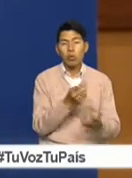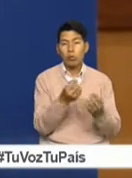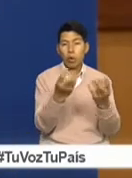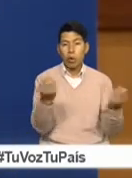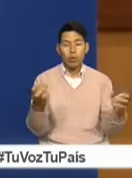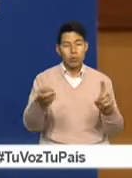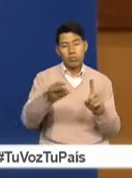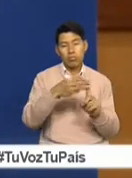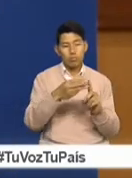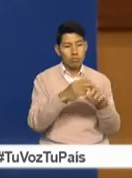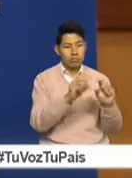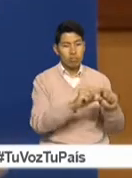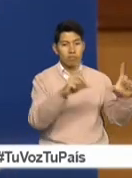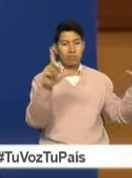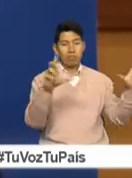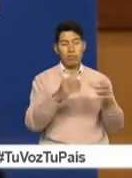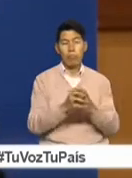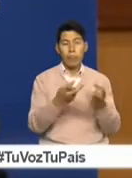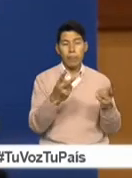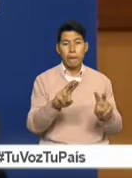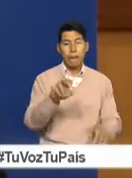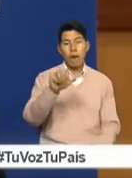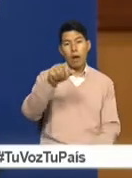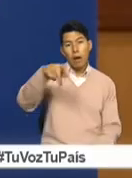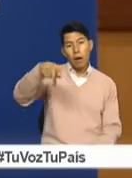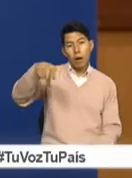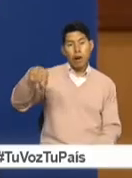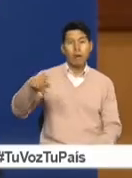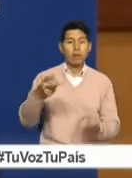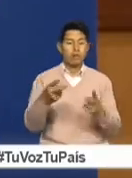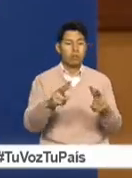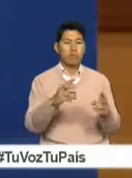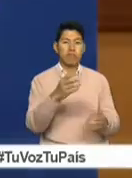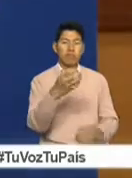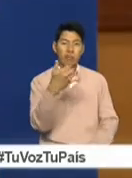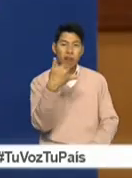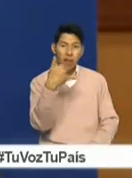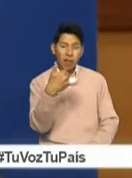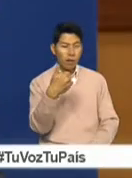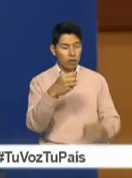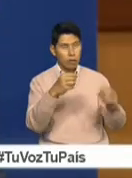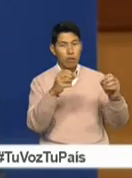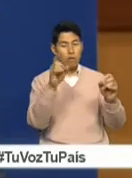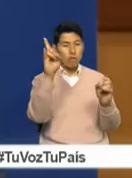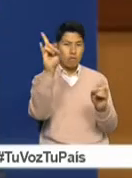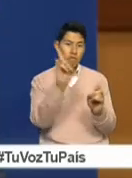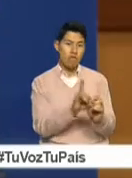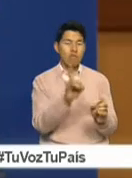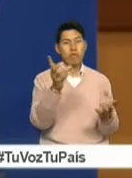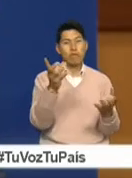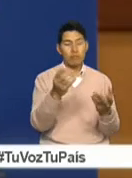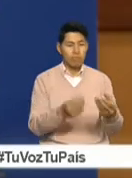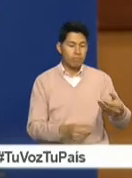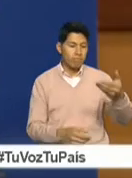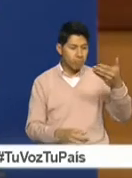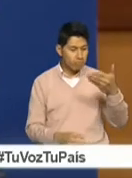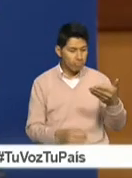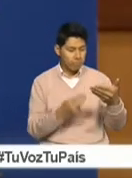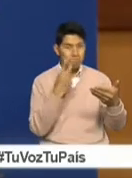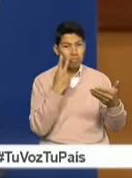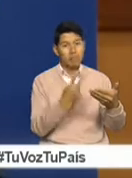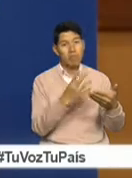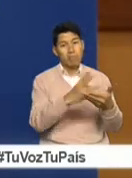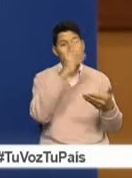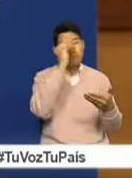también un app a través del cual cada uno puede bajarse telefónicamente enseguida vamos a presentar ya él y este tipo de productos